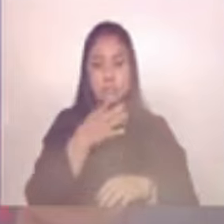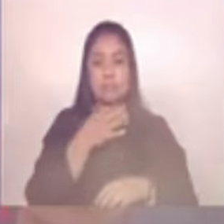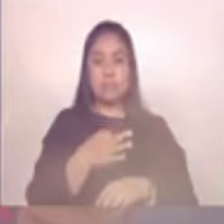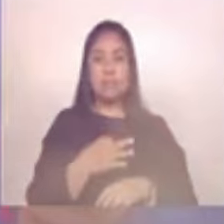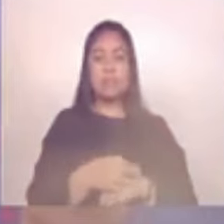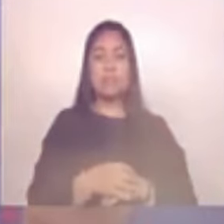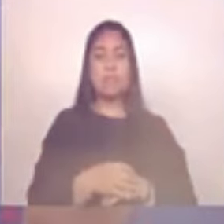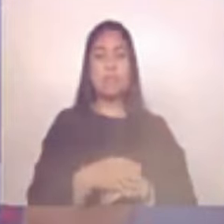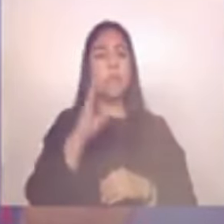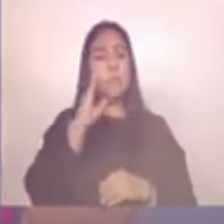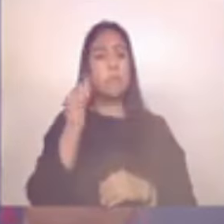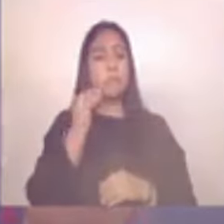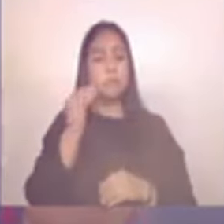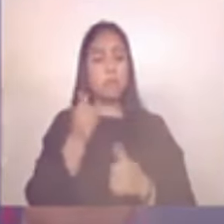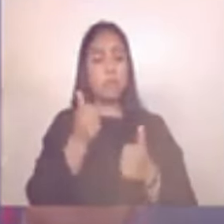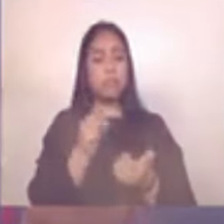Porque la buena voluntad